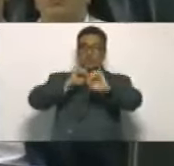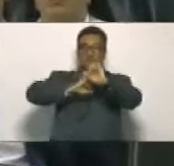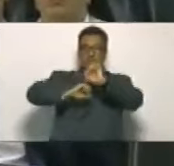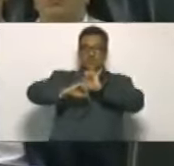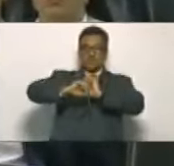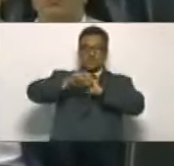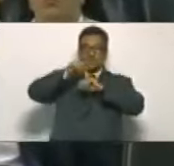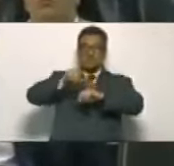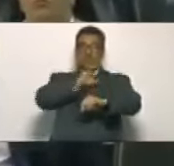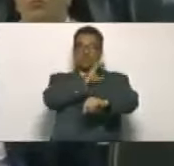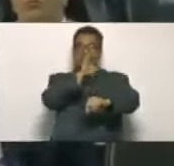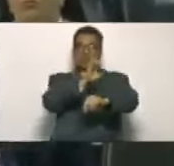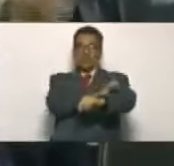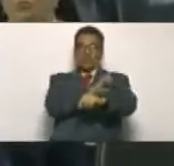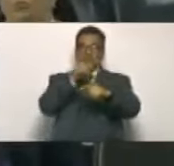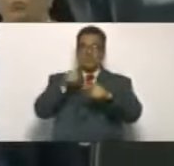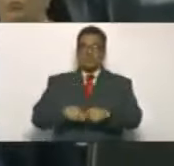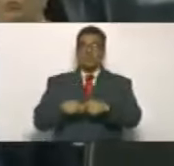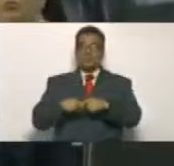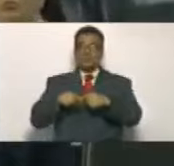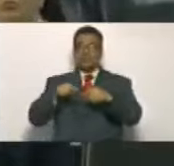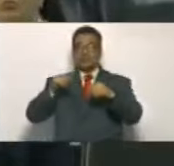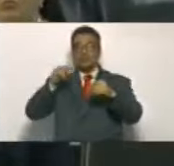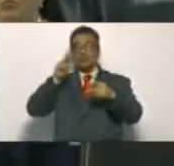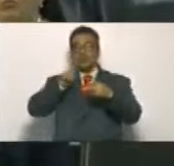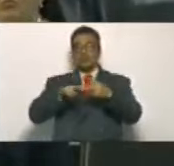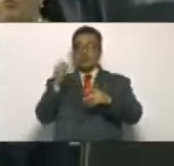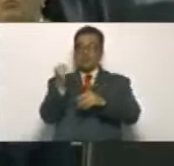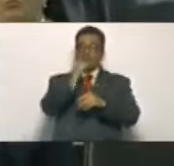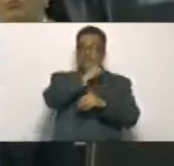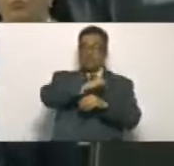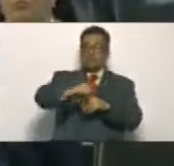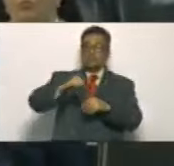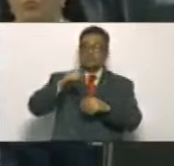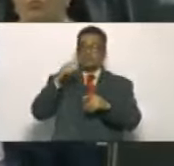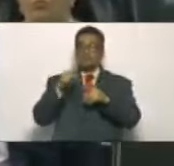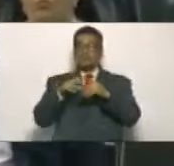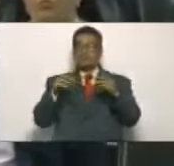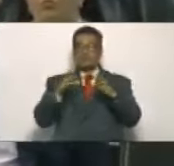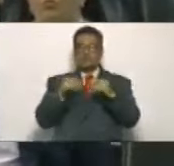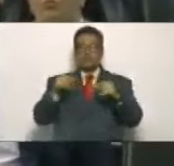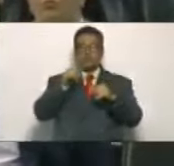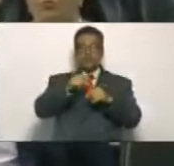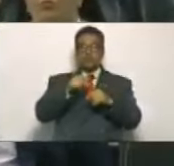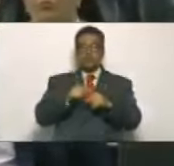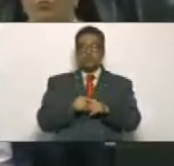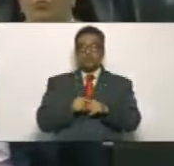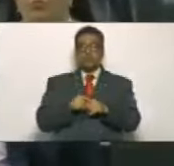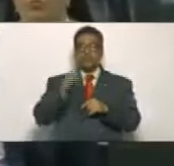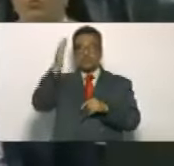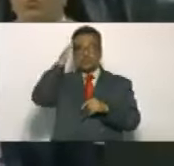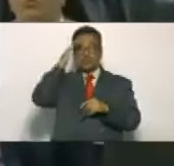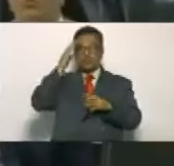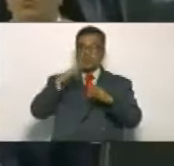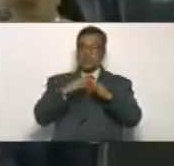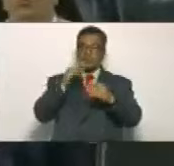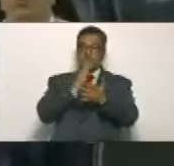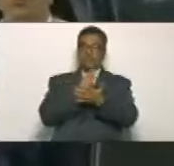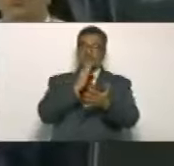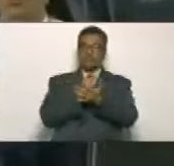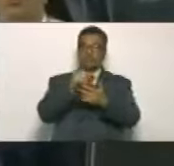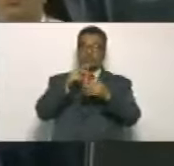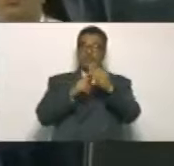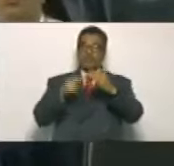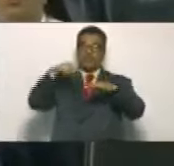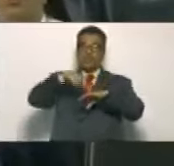rechazamos enérgicamente la violación y asesinato de la cotidianidad. Ustedes saben lo que es la cotidianidad, que cuando usted